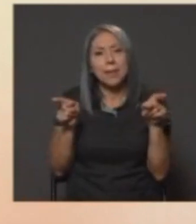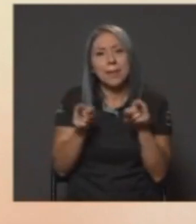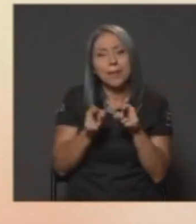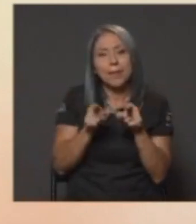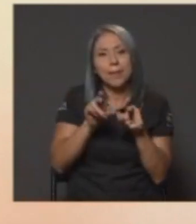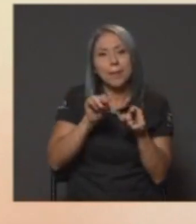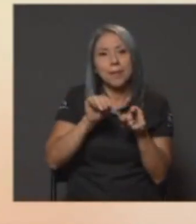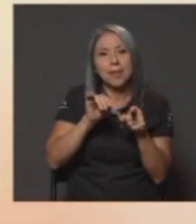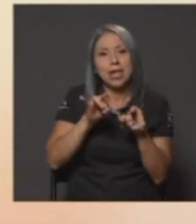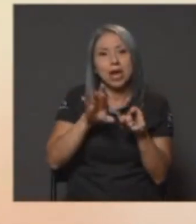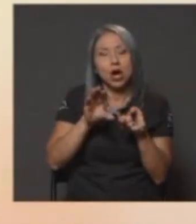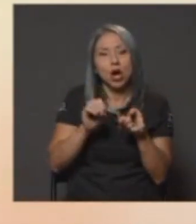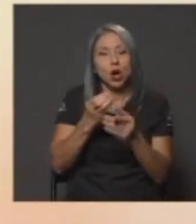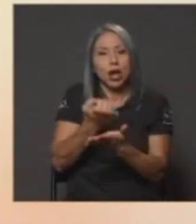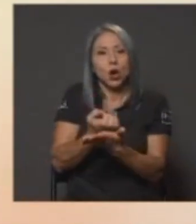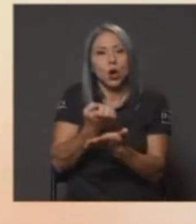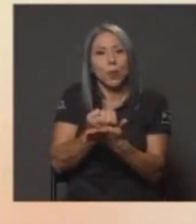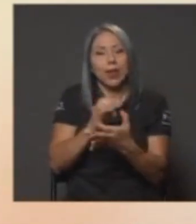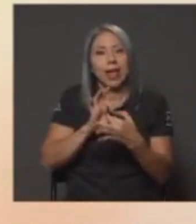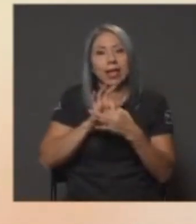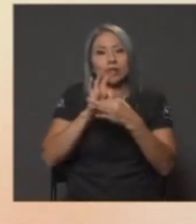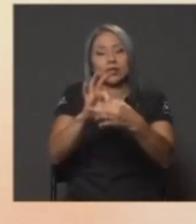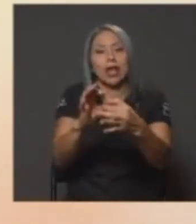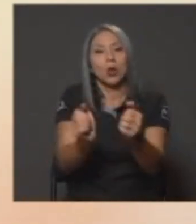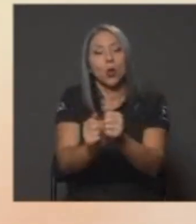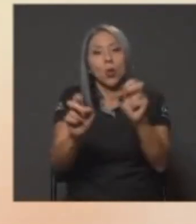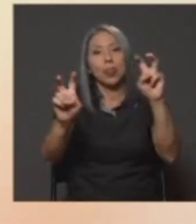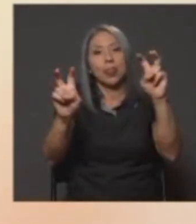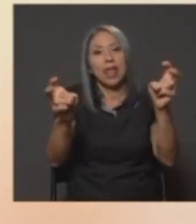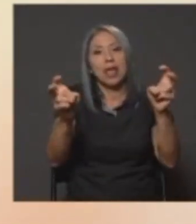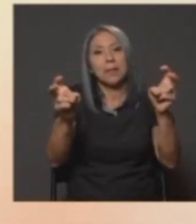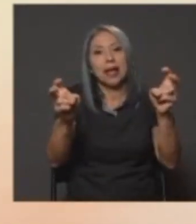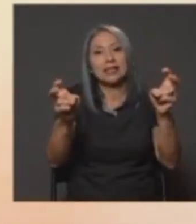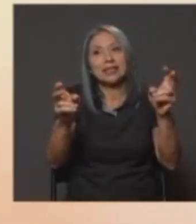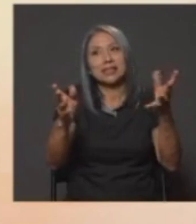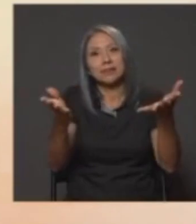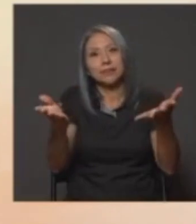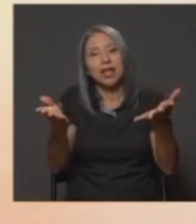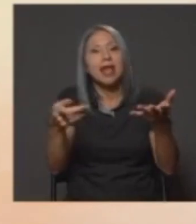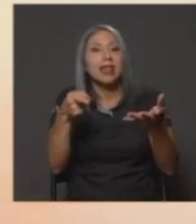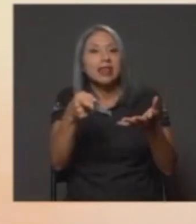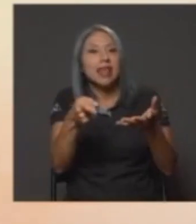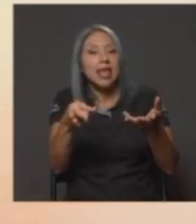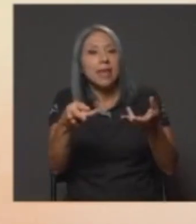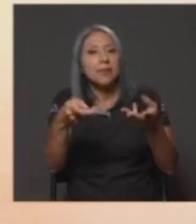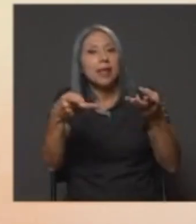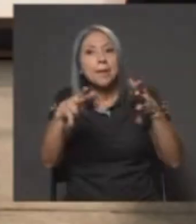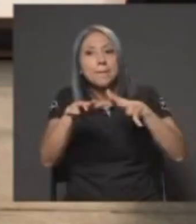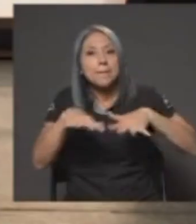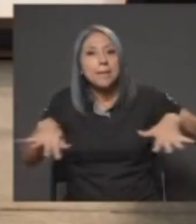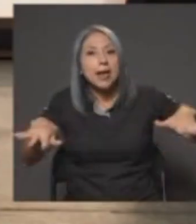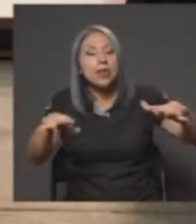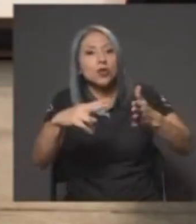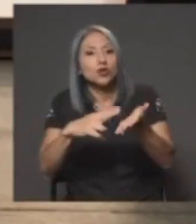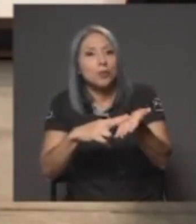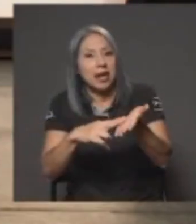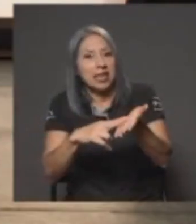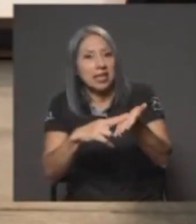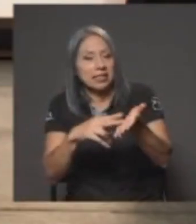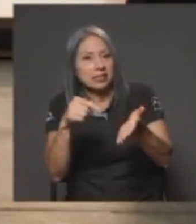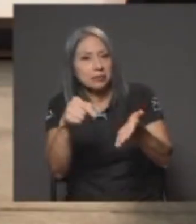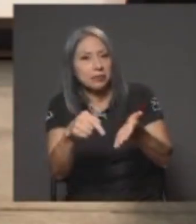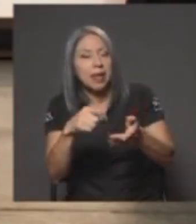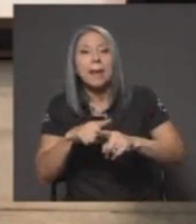microeconomía asociada con temas de lo que se llama en algunos medios verdes. Pero hablando de políticas